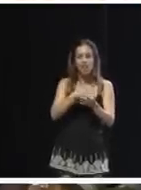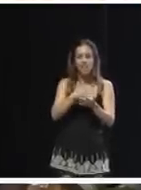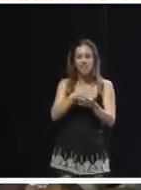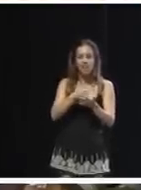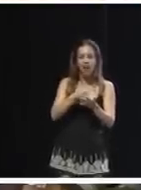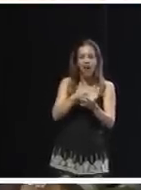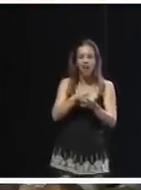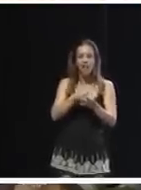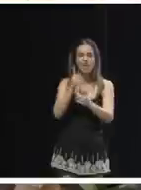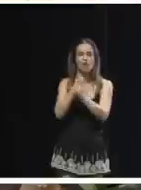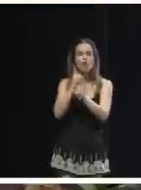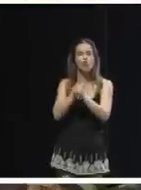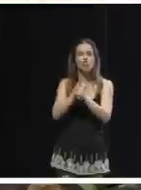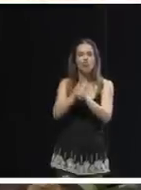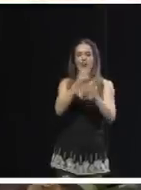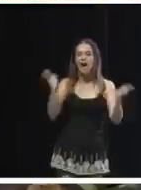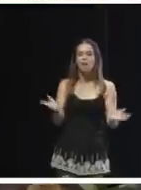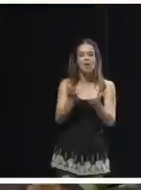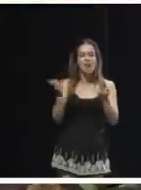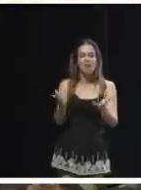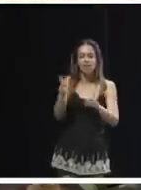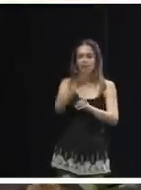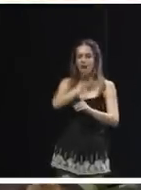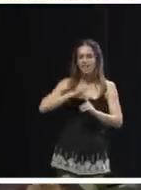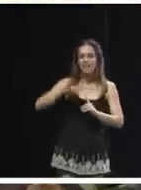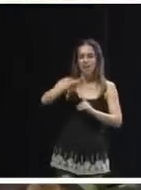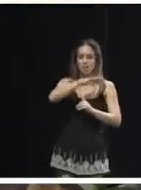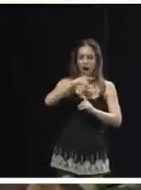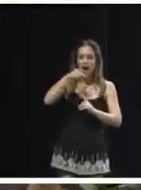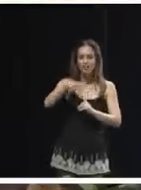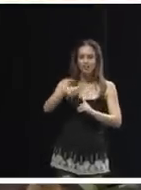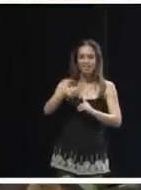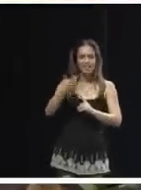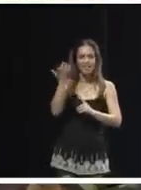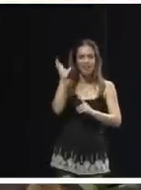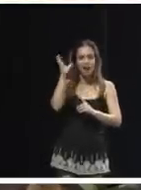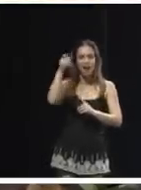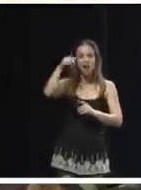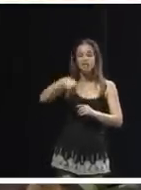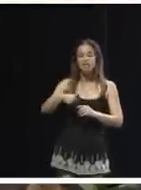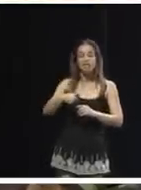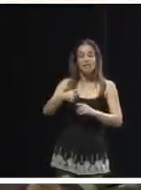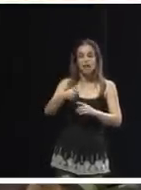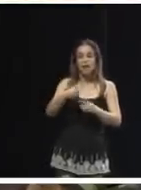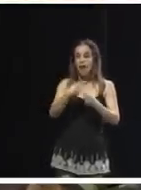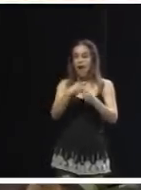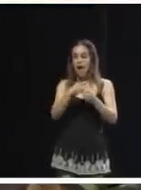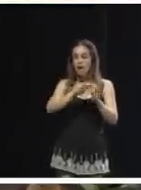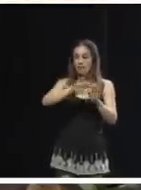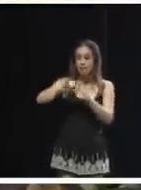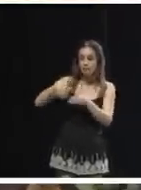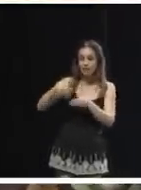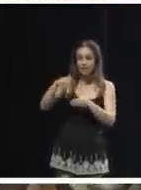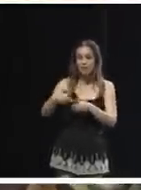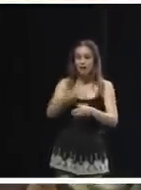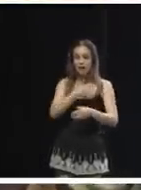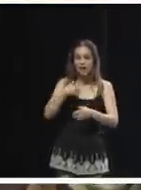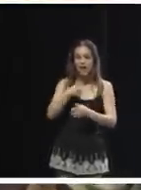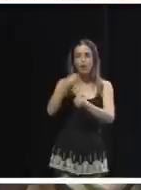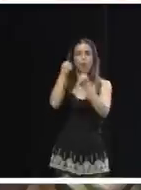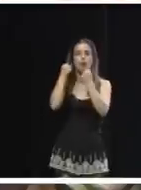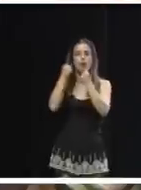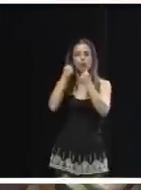emergencia climática. No somos un país más. La alternativa que tenemos es convertirnos en una potencia